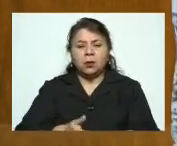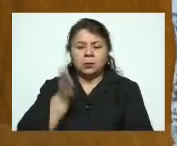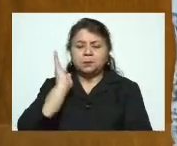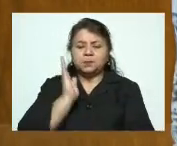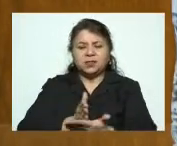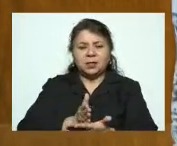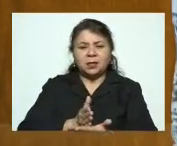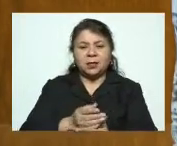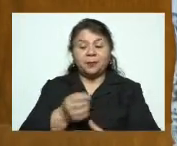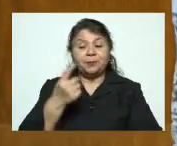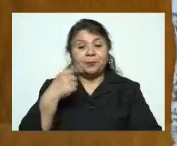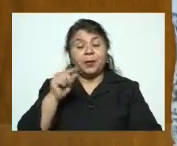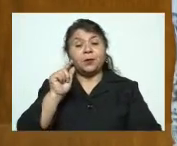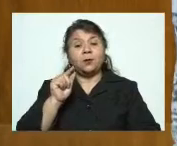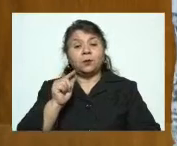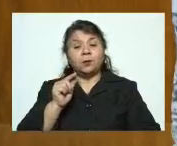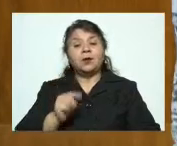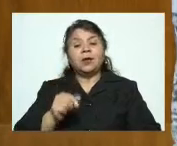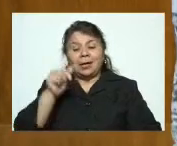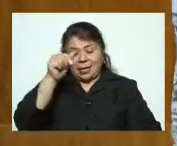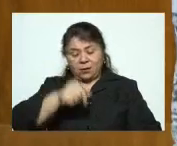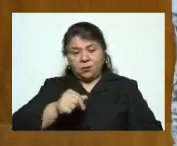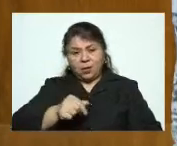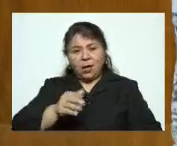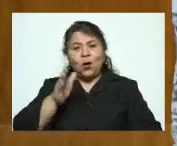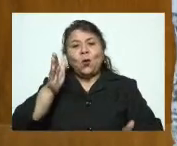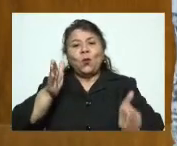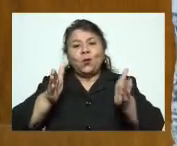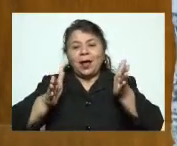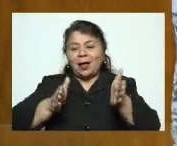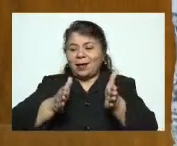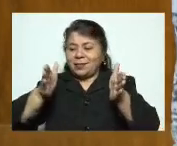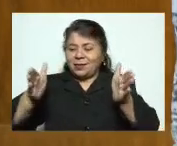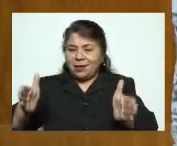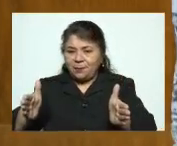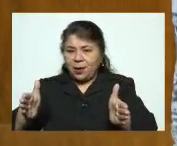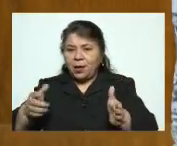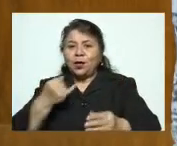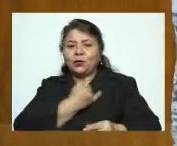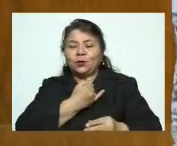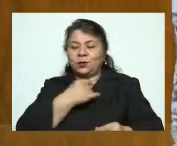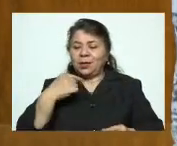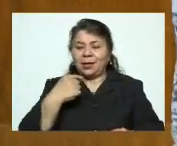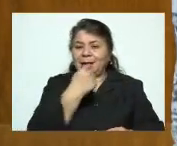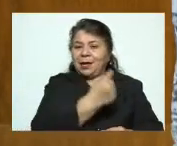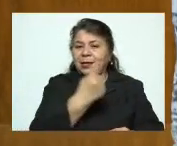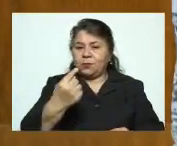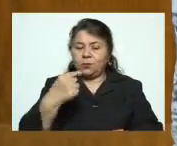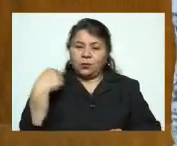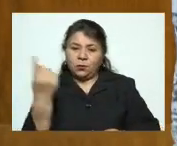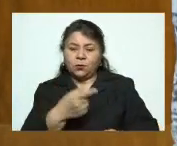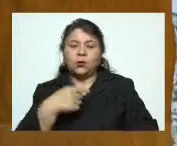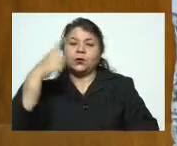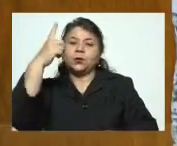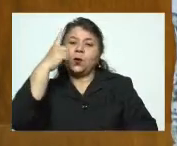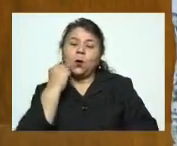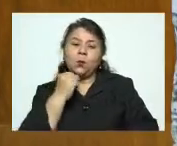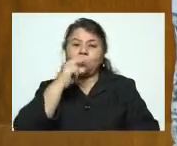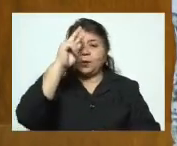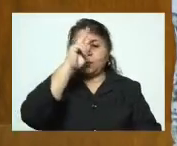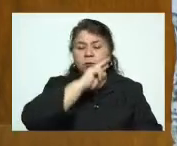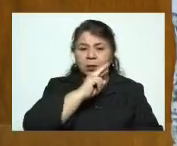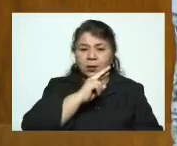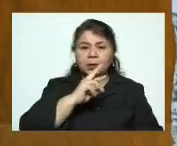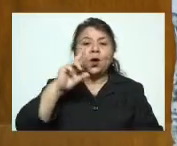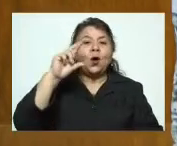una etapa donde cada uno de nosotros, cada uno de los sanjuaninos, cada una de las sanjuaninas va a jugar un rol